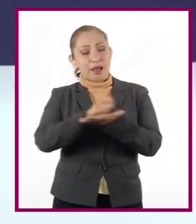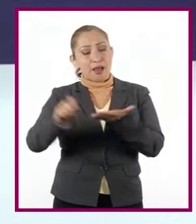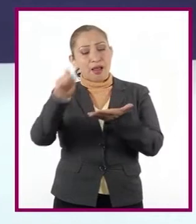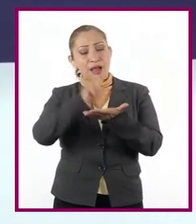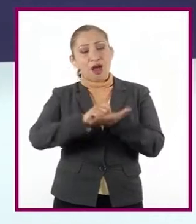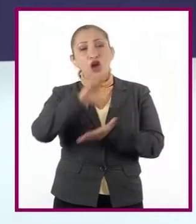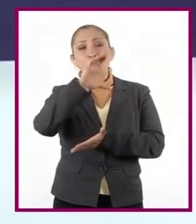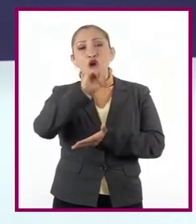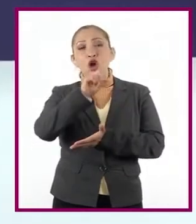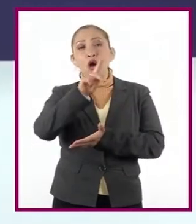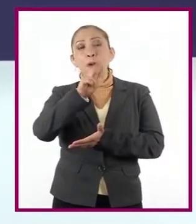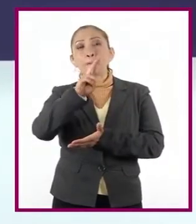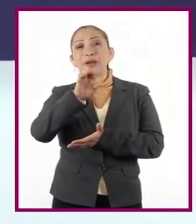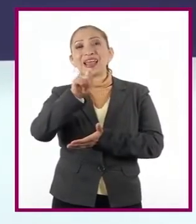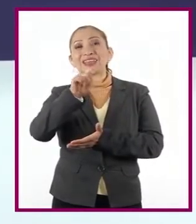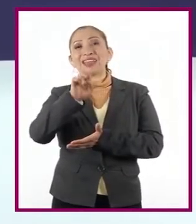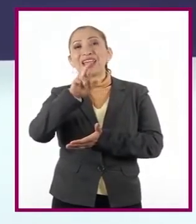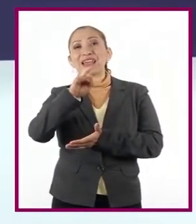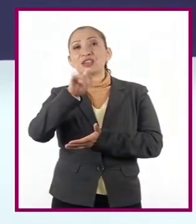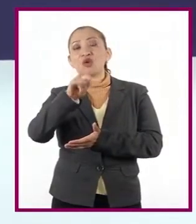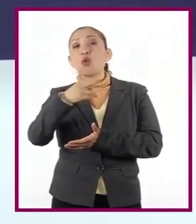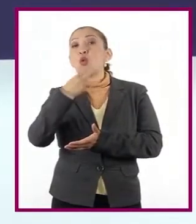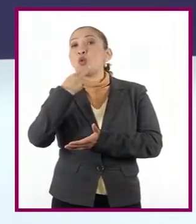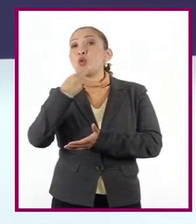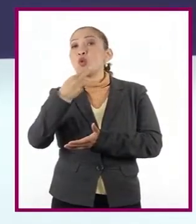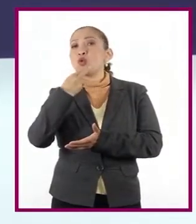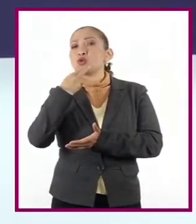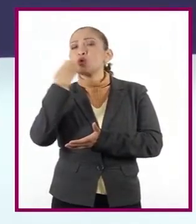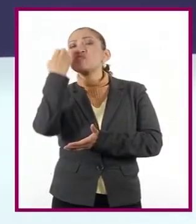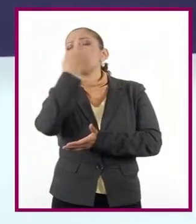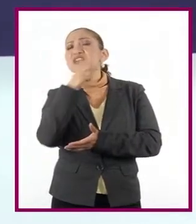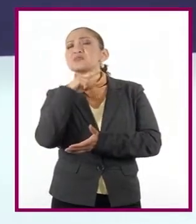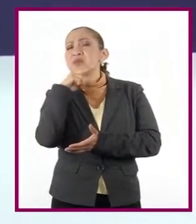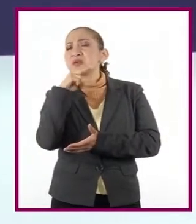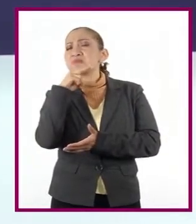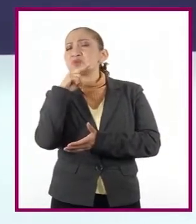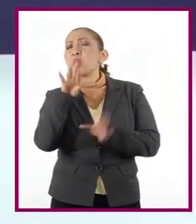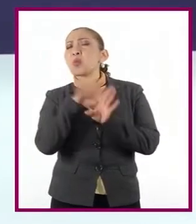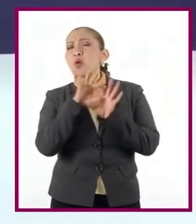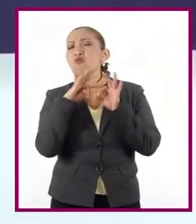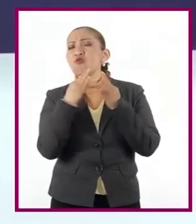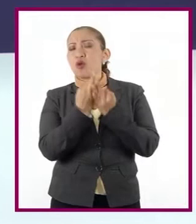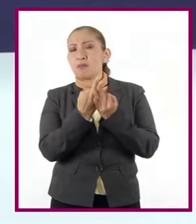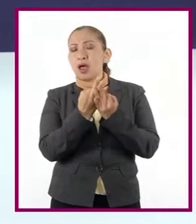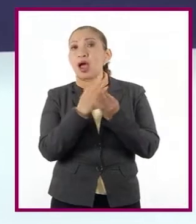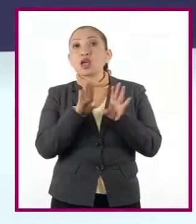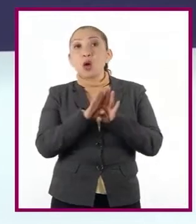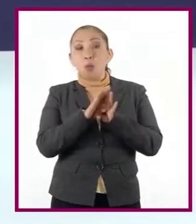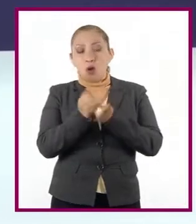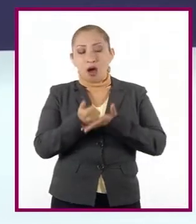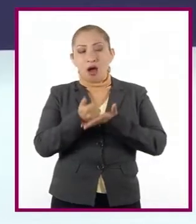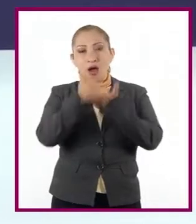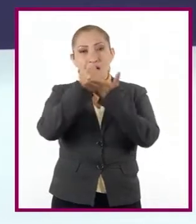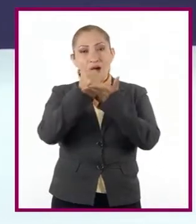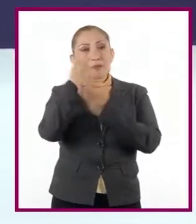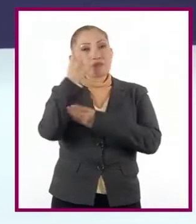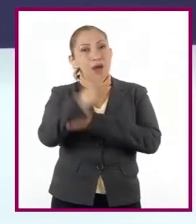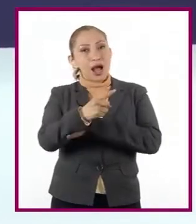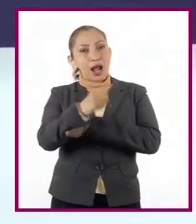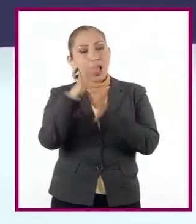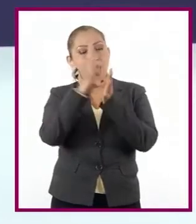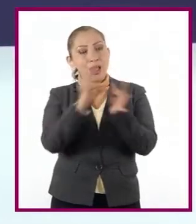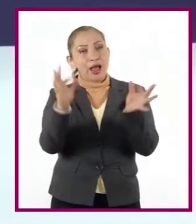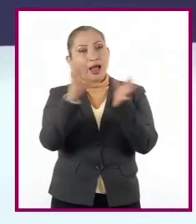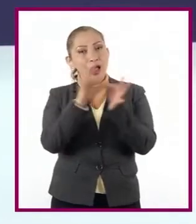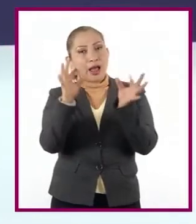en copretérito, analizaremos el uso de este tiempo verbal y cómo nos puede servir para